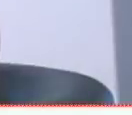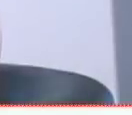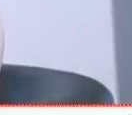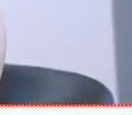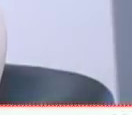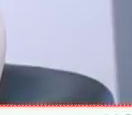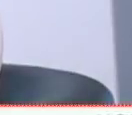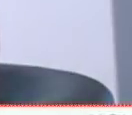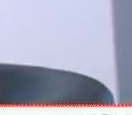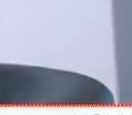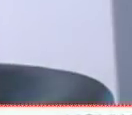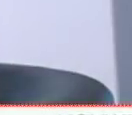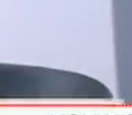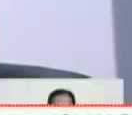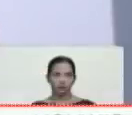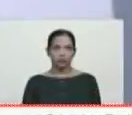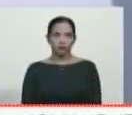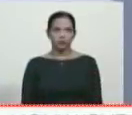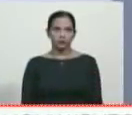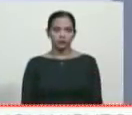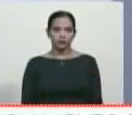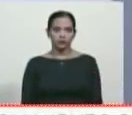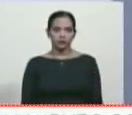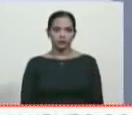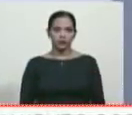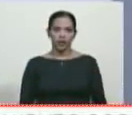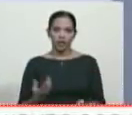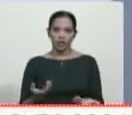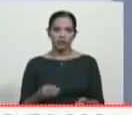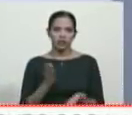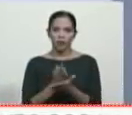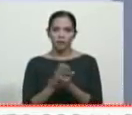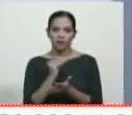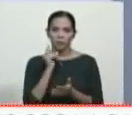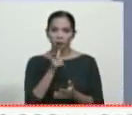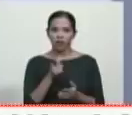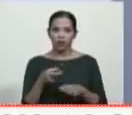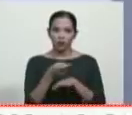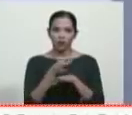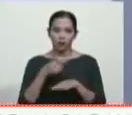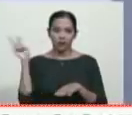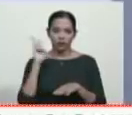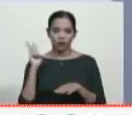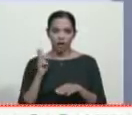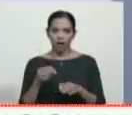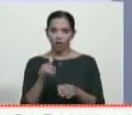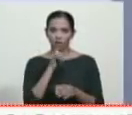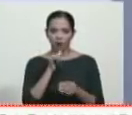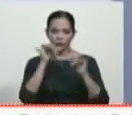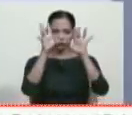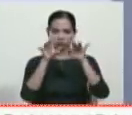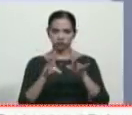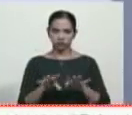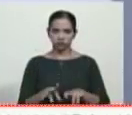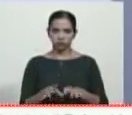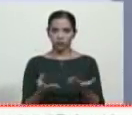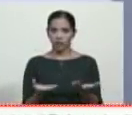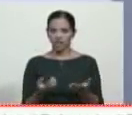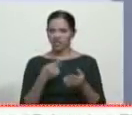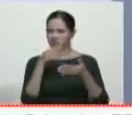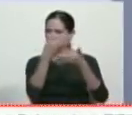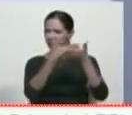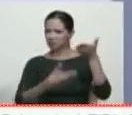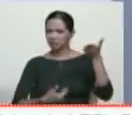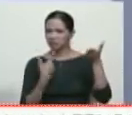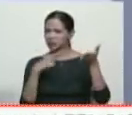veces, en la mayoría de los casos sin fundamento, al Estado venezolano. El informe incluye, por ejemplo, asegurar que